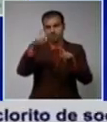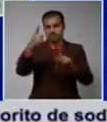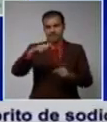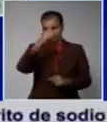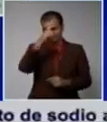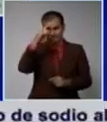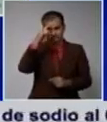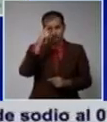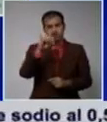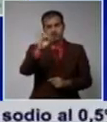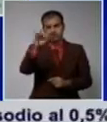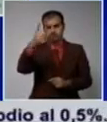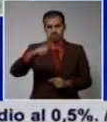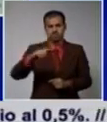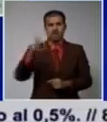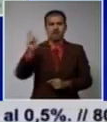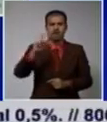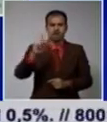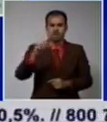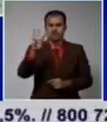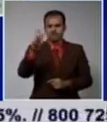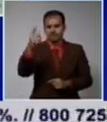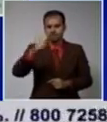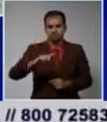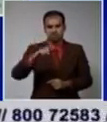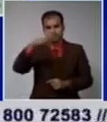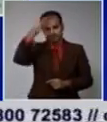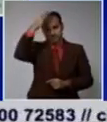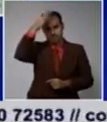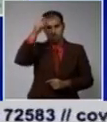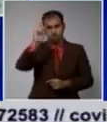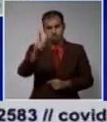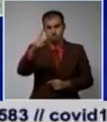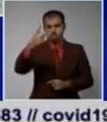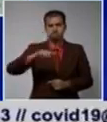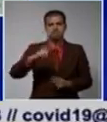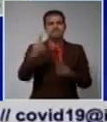3, Tahuasco 2 y Yaguajay 1.